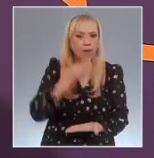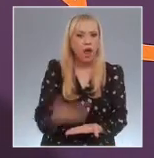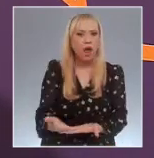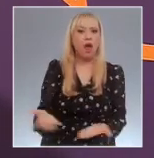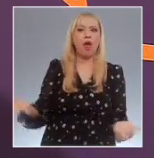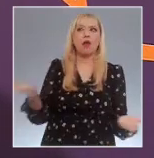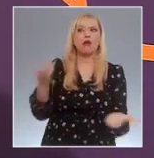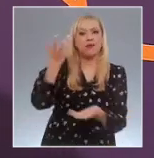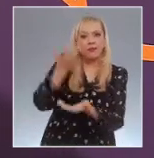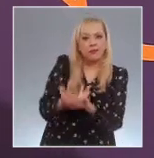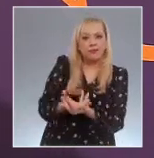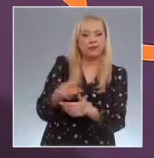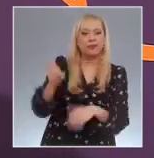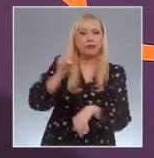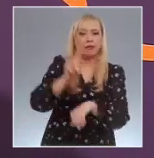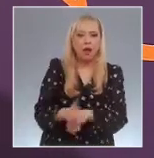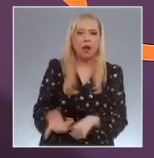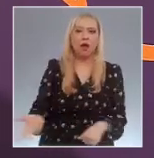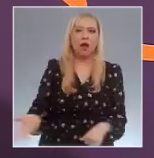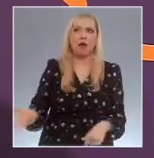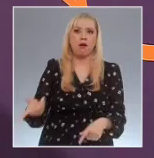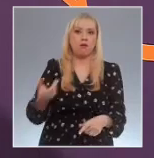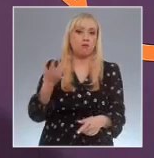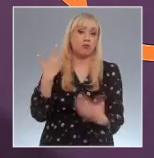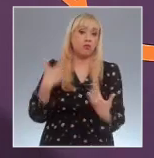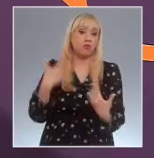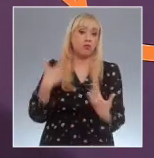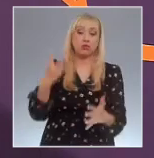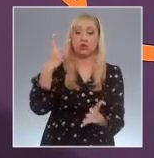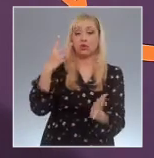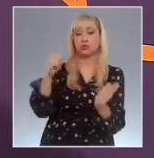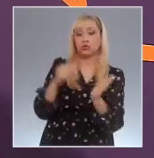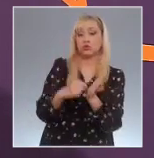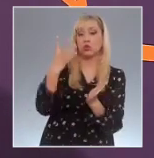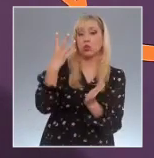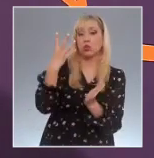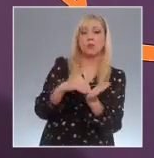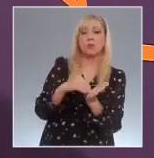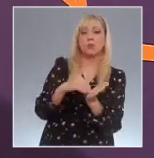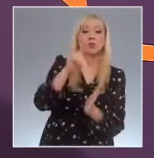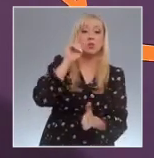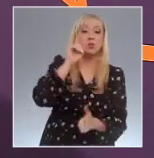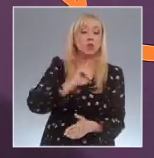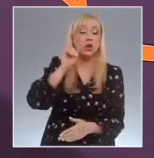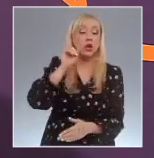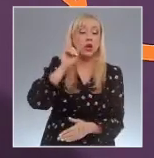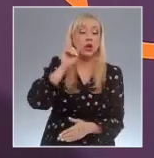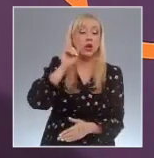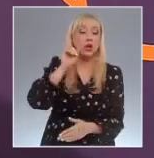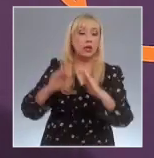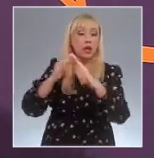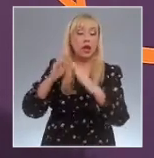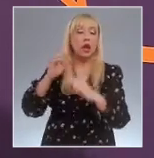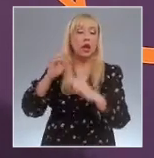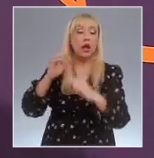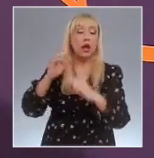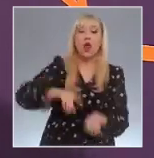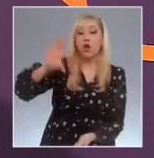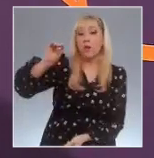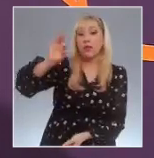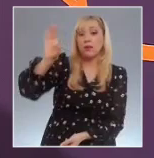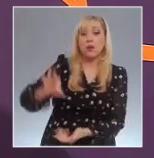2.4 millones de trabajadoras del hogar, de las cuales 90% son mujeres. y de esas